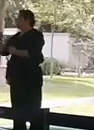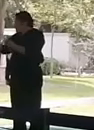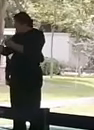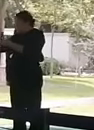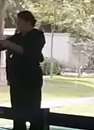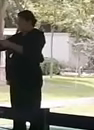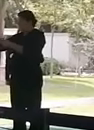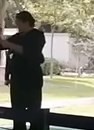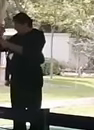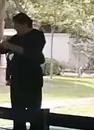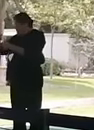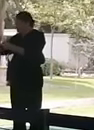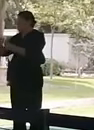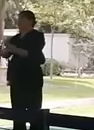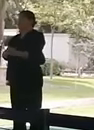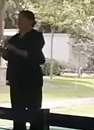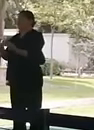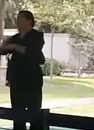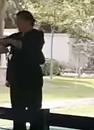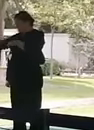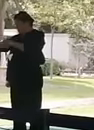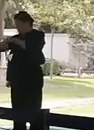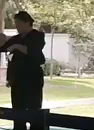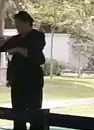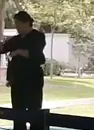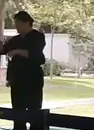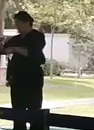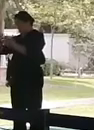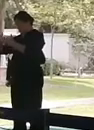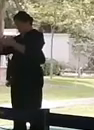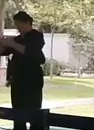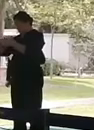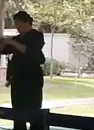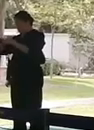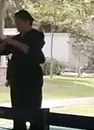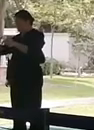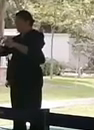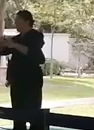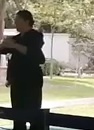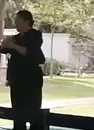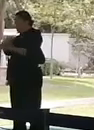Porque las empresas que están en esta parte de México,